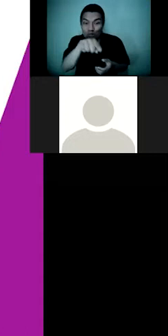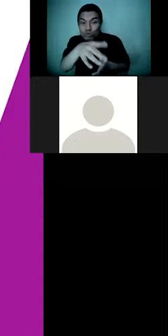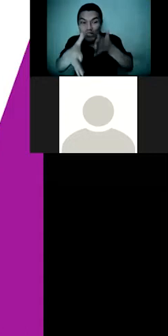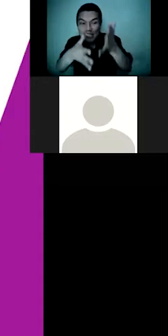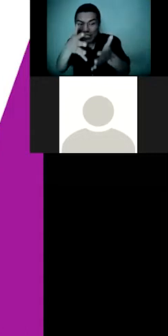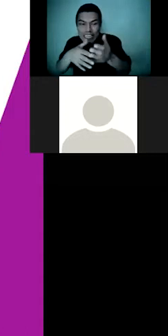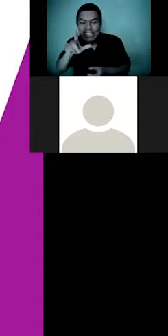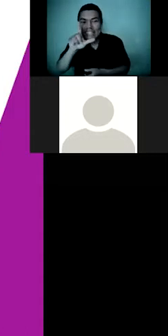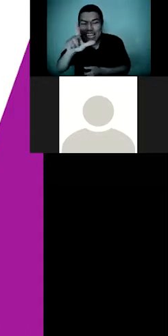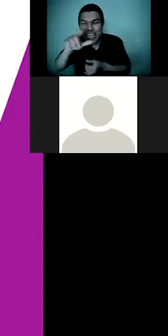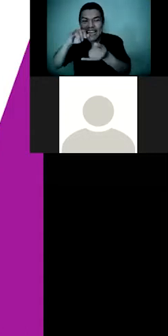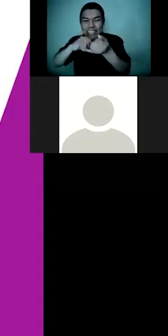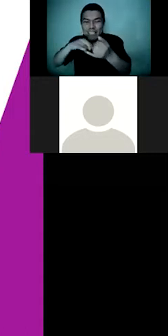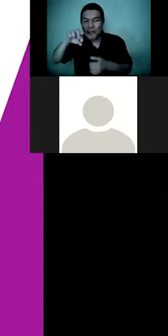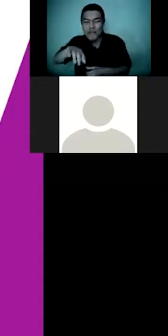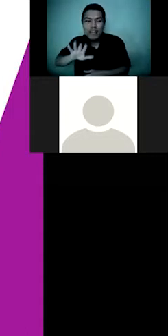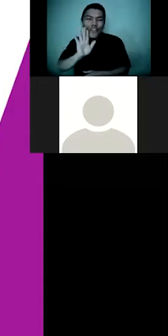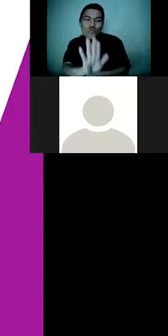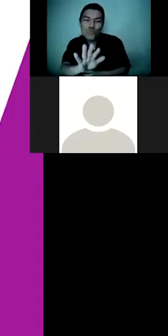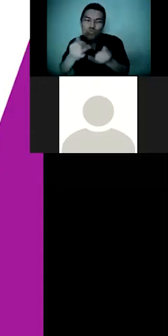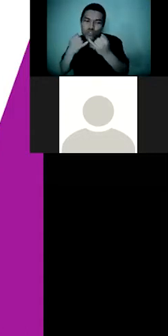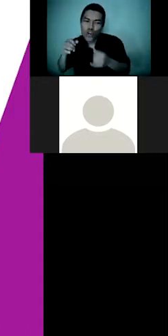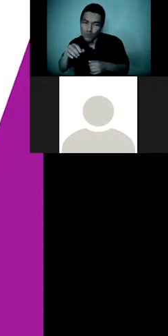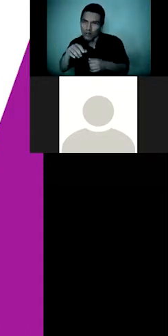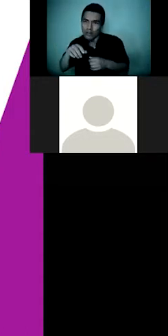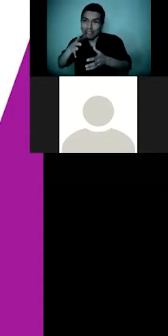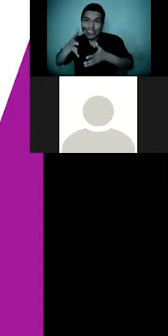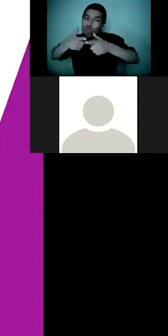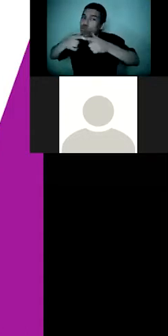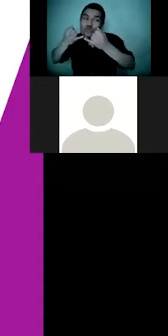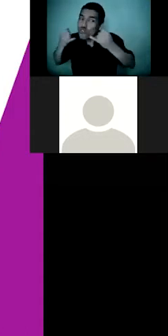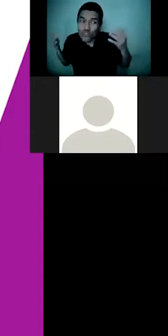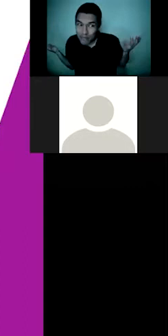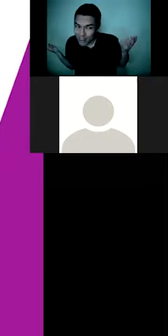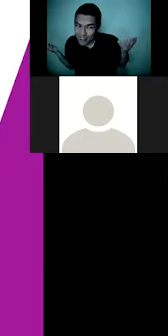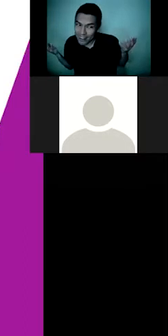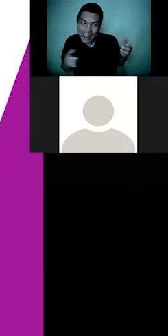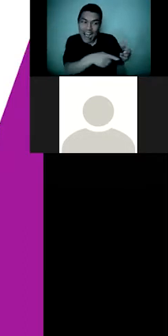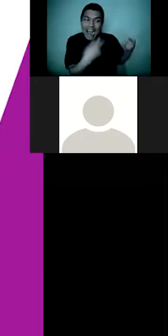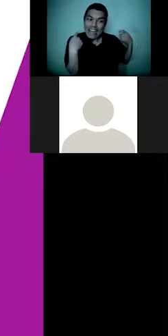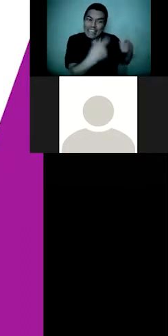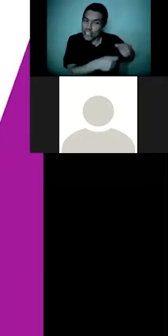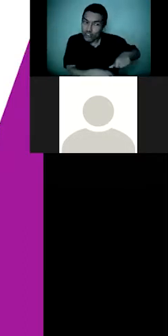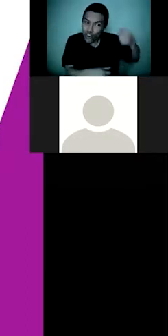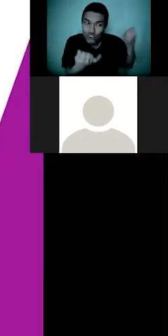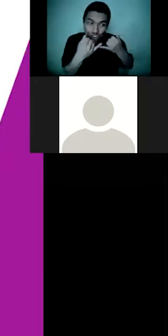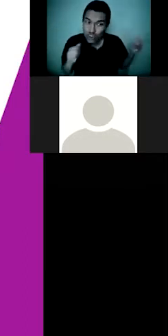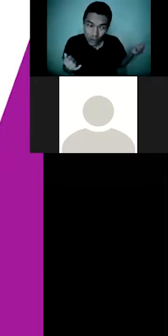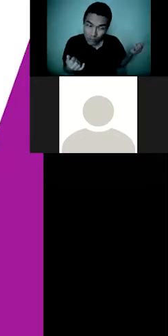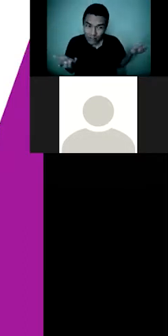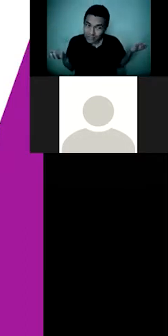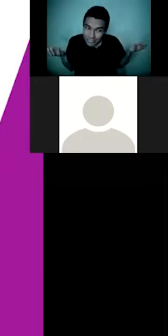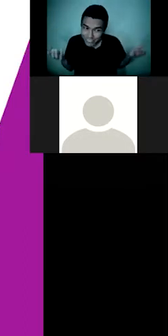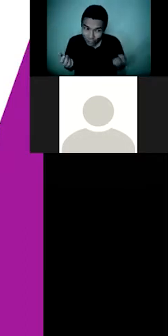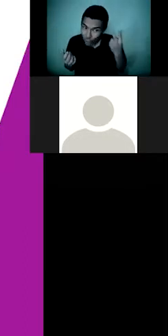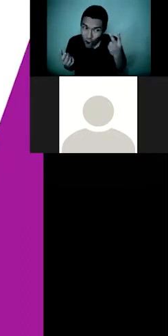Lectoescritura es el español y la lengua de señas, la LSP, es su idioma. Es diferente idioma. Si no tiene idioma, el español